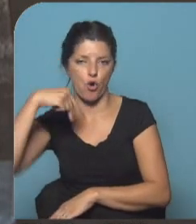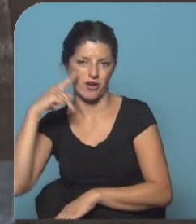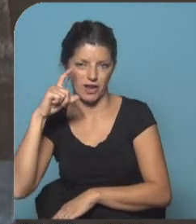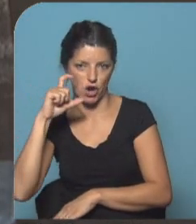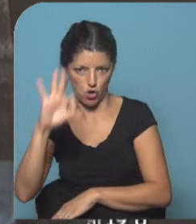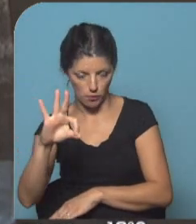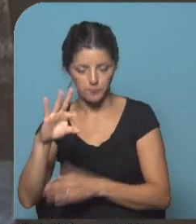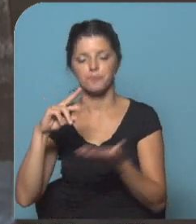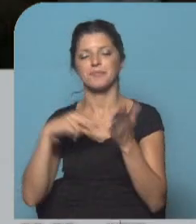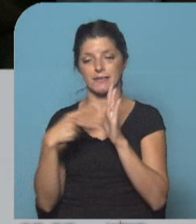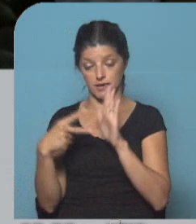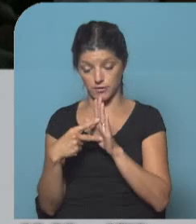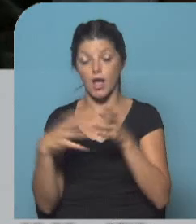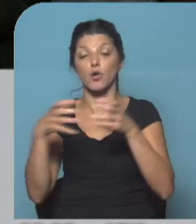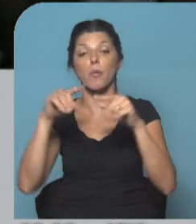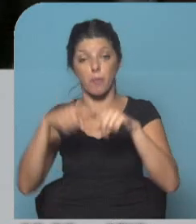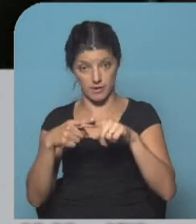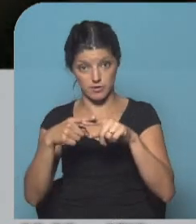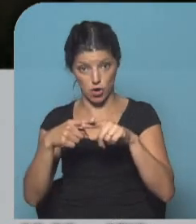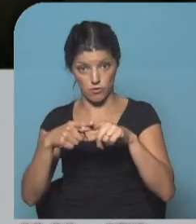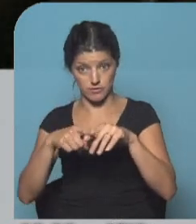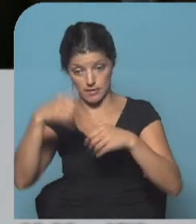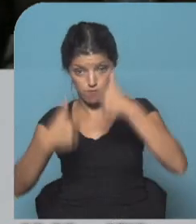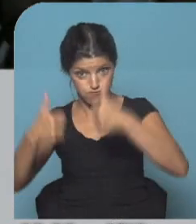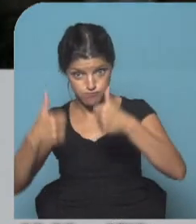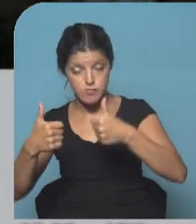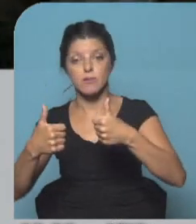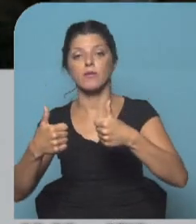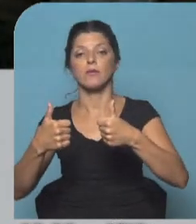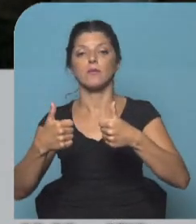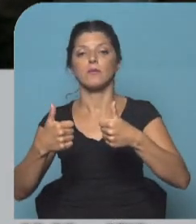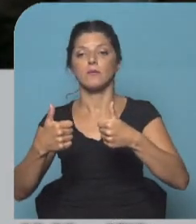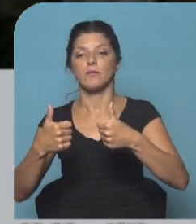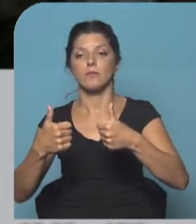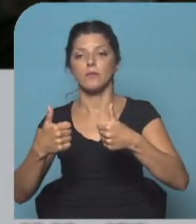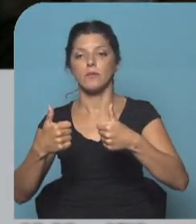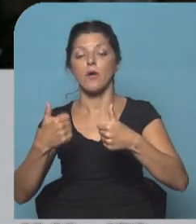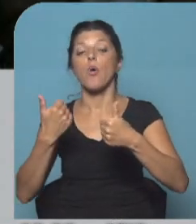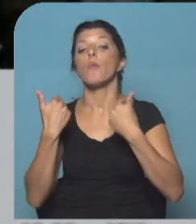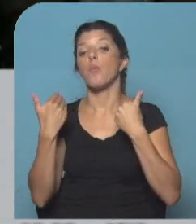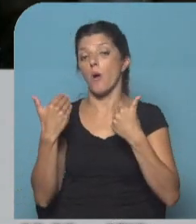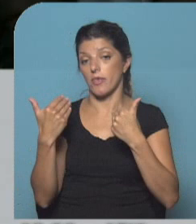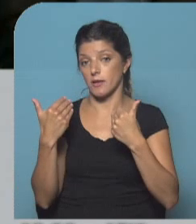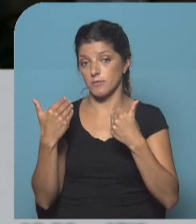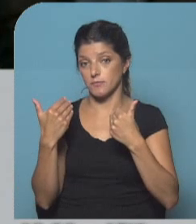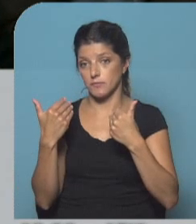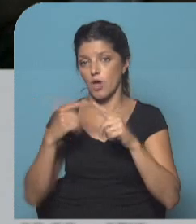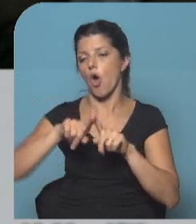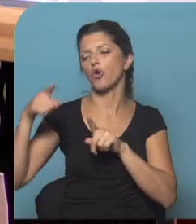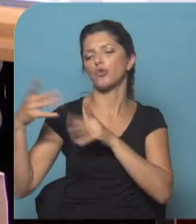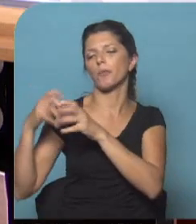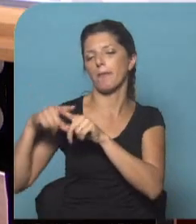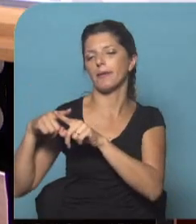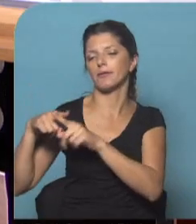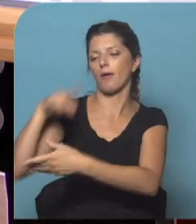están en disputa, los grupos políticos, las fuerzas políticas, los partidos que están en disputa, tienen la posibilidad de vetar el proyecto del resto de los grupos